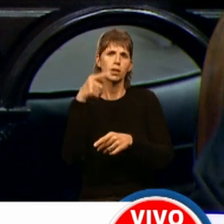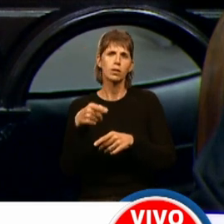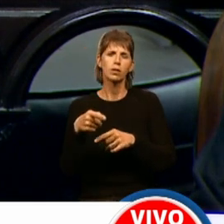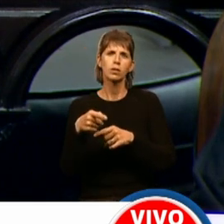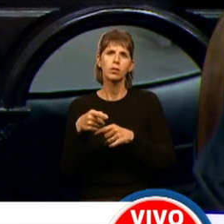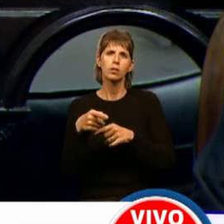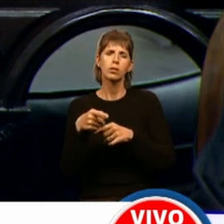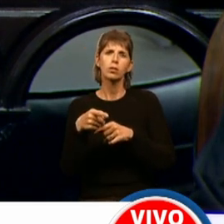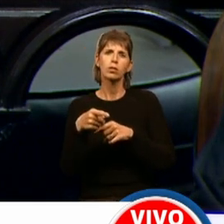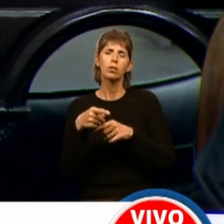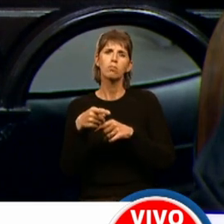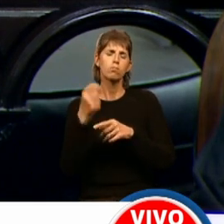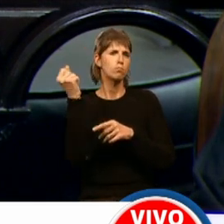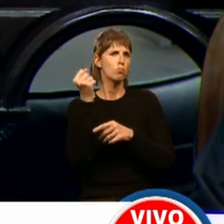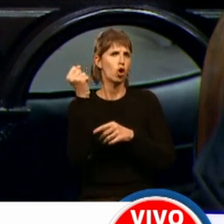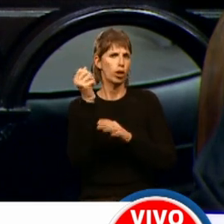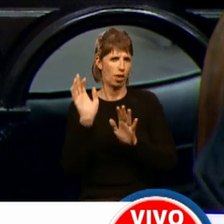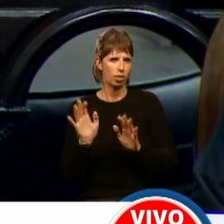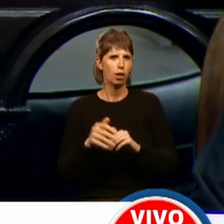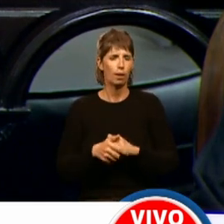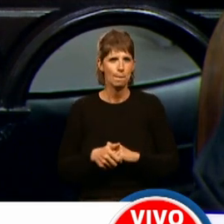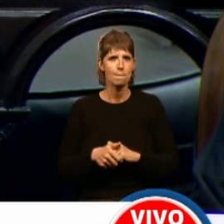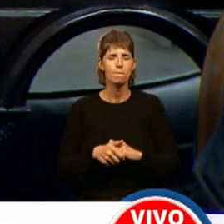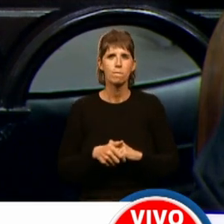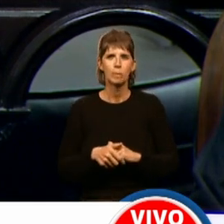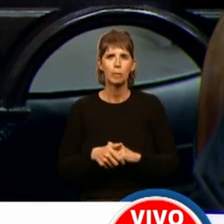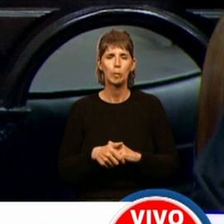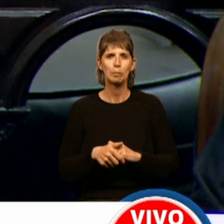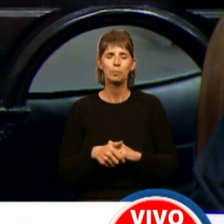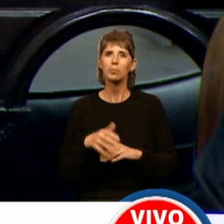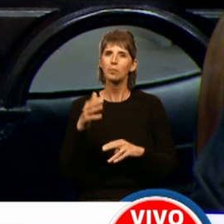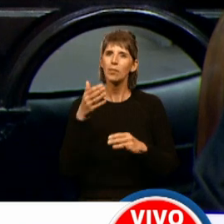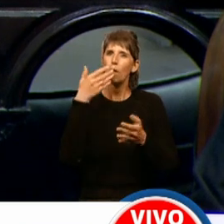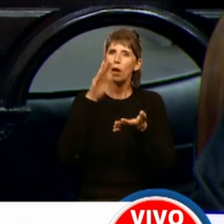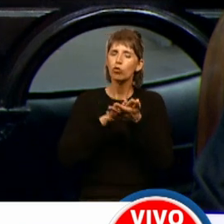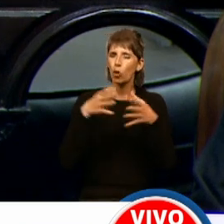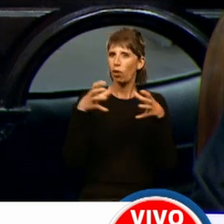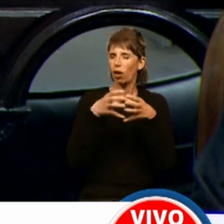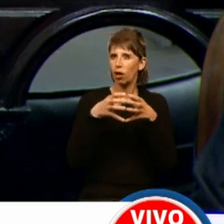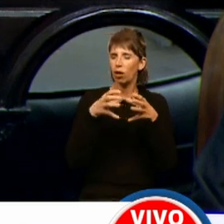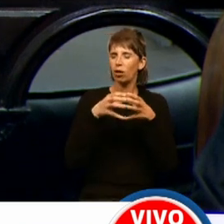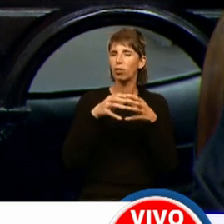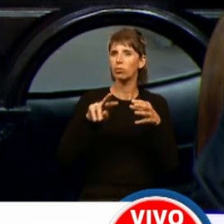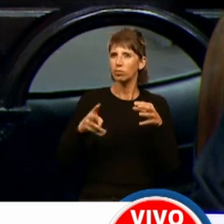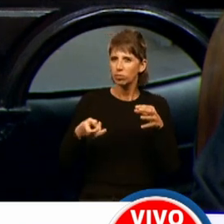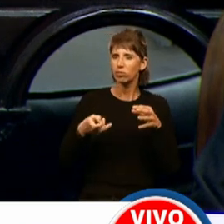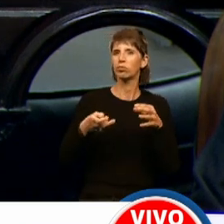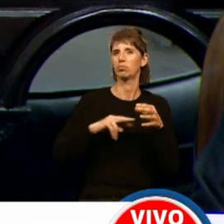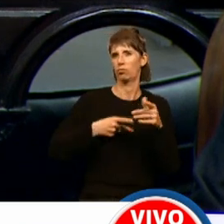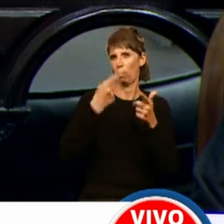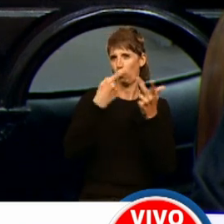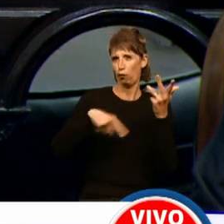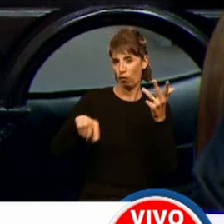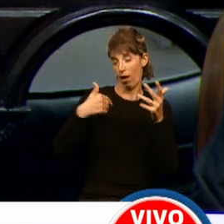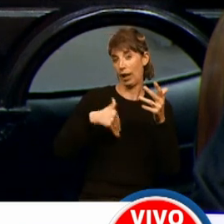referir acá es claro que cuando hablamos del colectivo trans en argentina y en el mundo